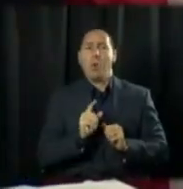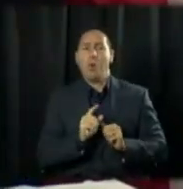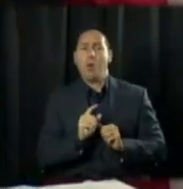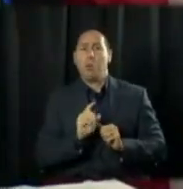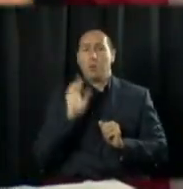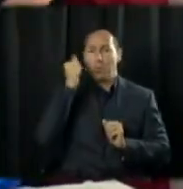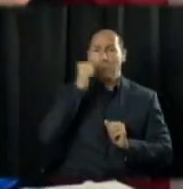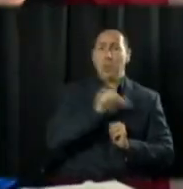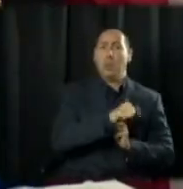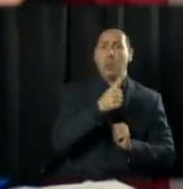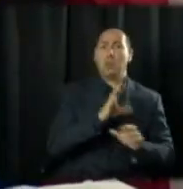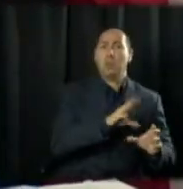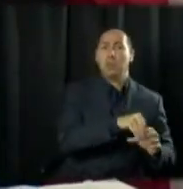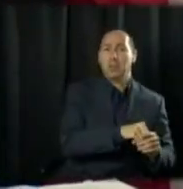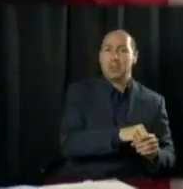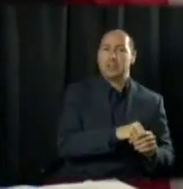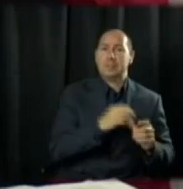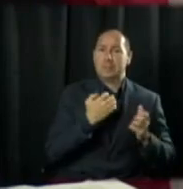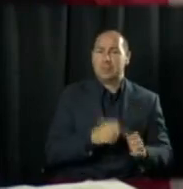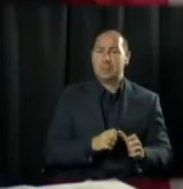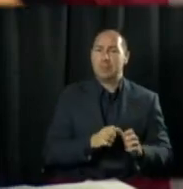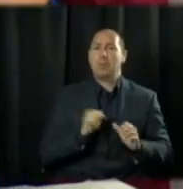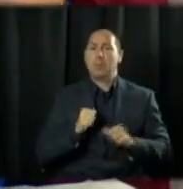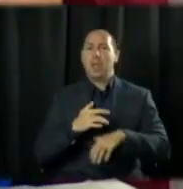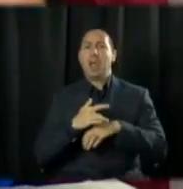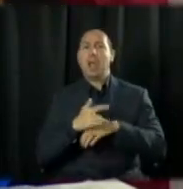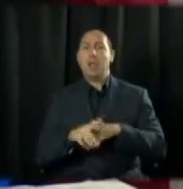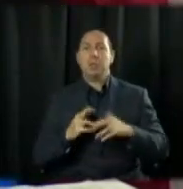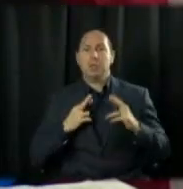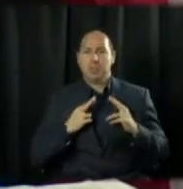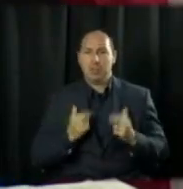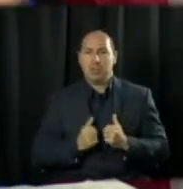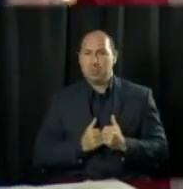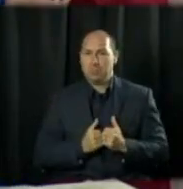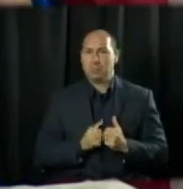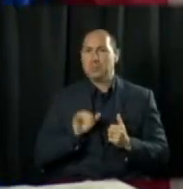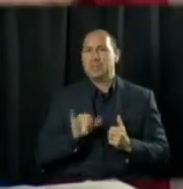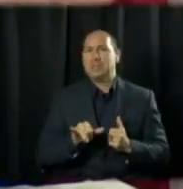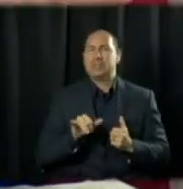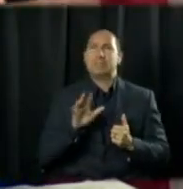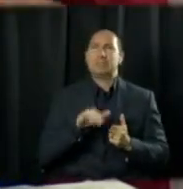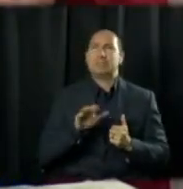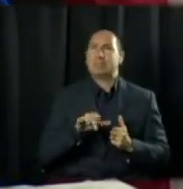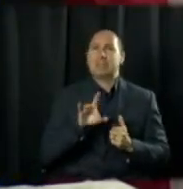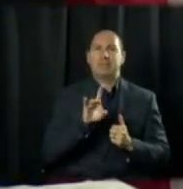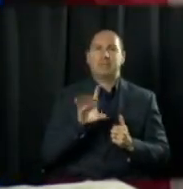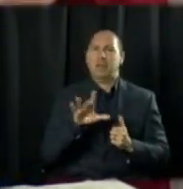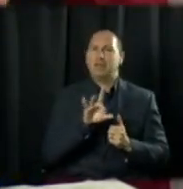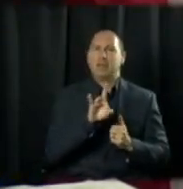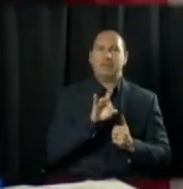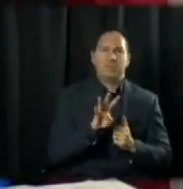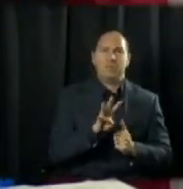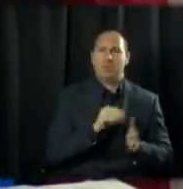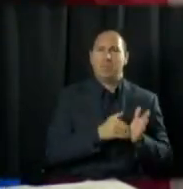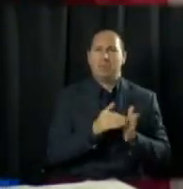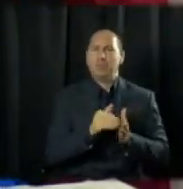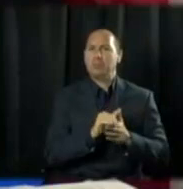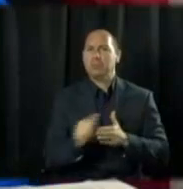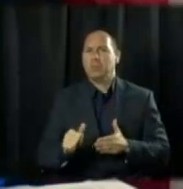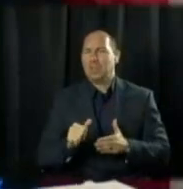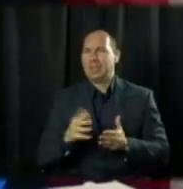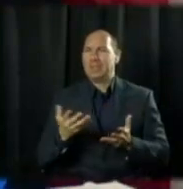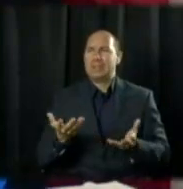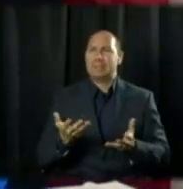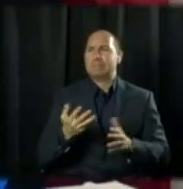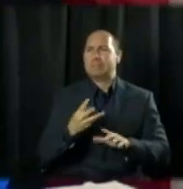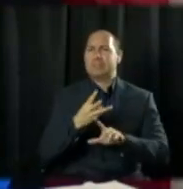se retiren temprano. Y esos 85 millones es suficiente para, dado el programa, es un pago